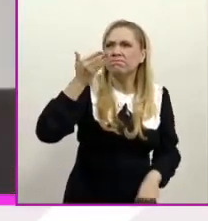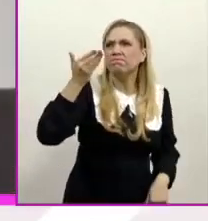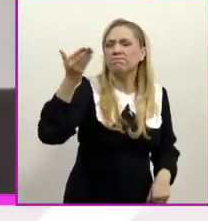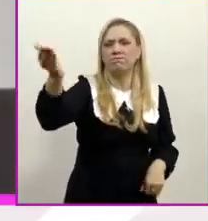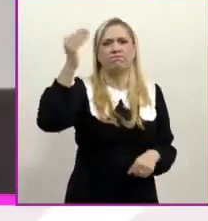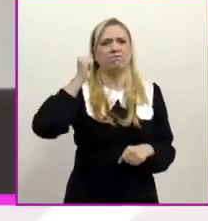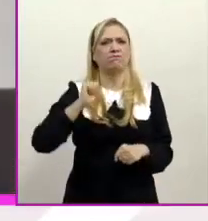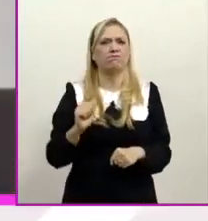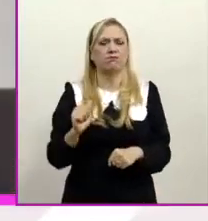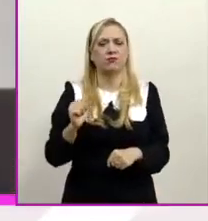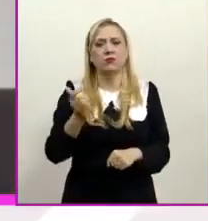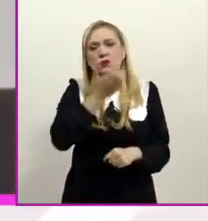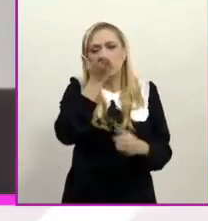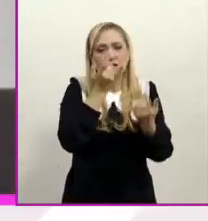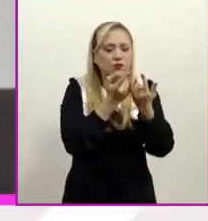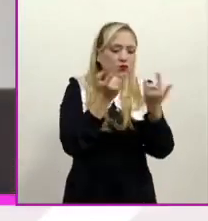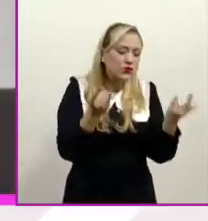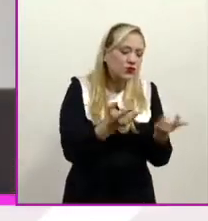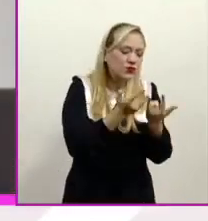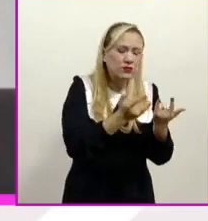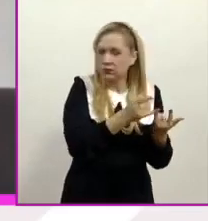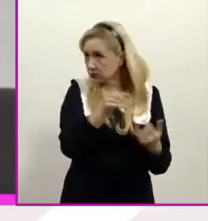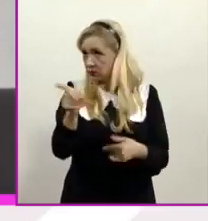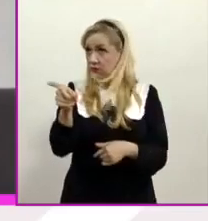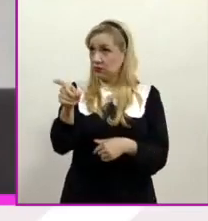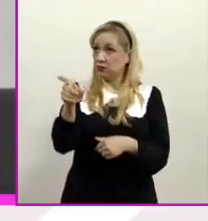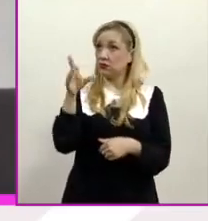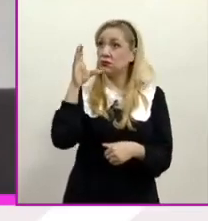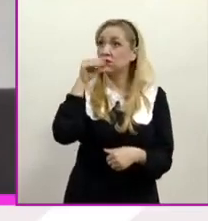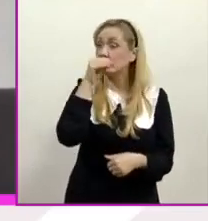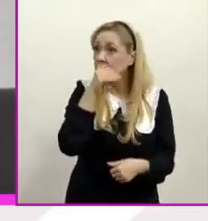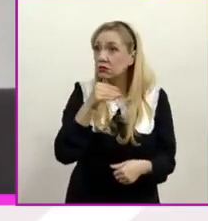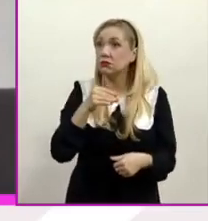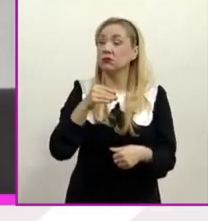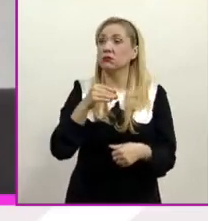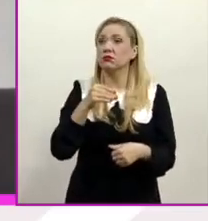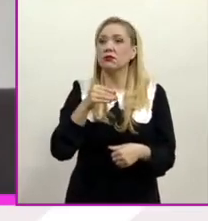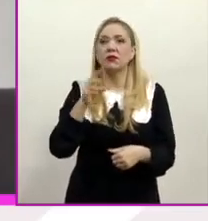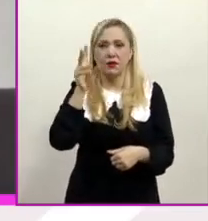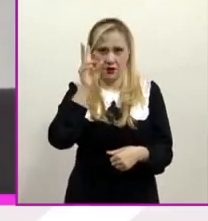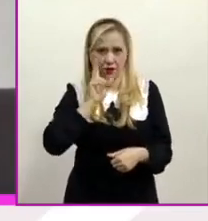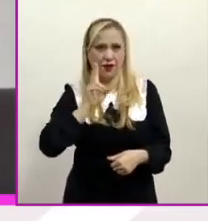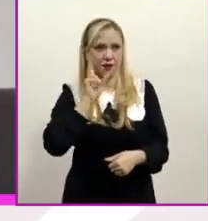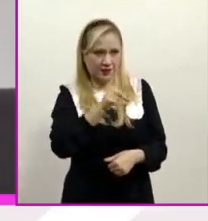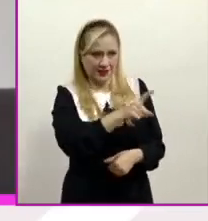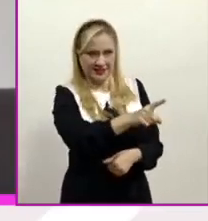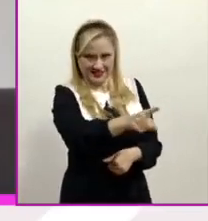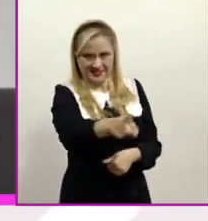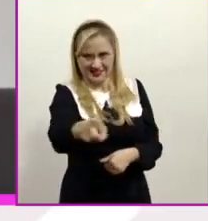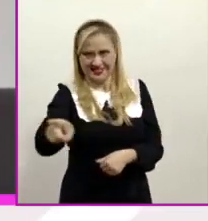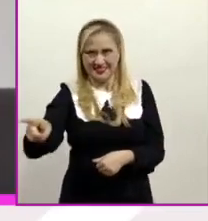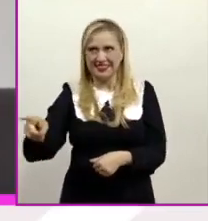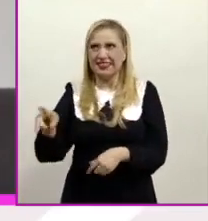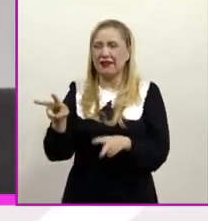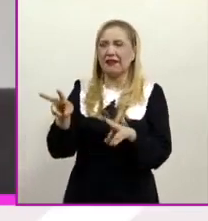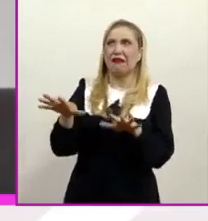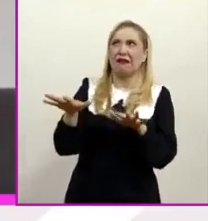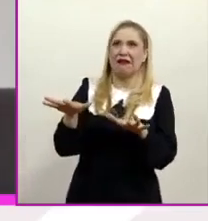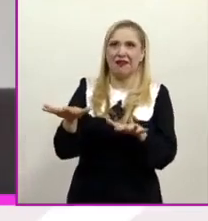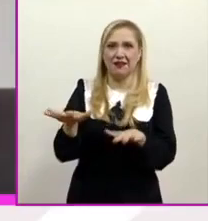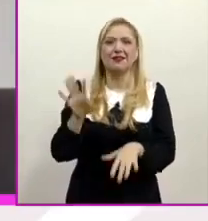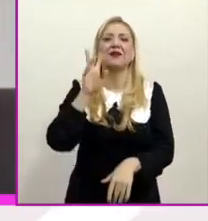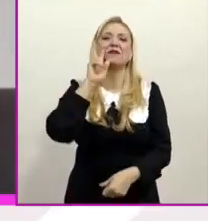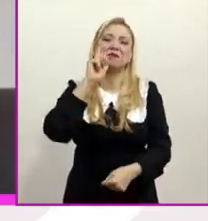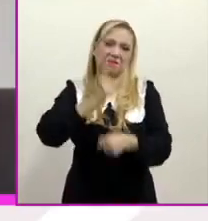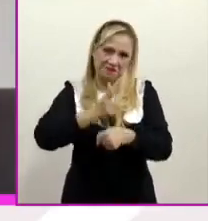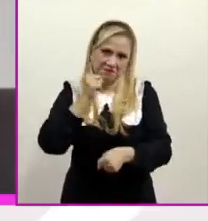clásicos representados de otra manera. Uno, para medirle el agua a los camotes del racismo, ¿no? Que ya nos dimos